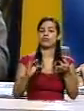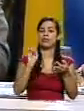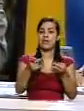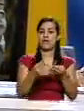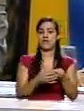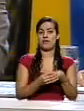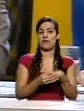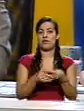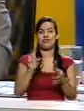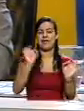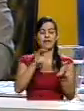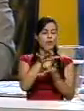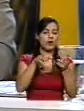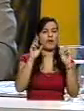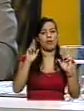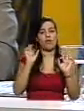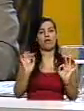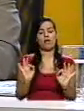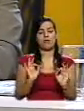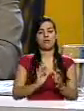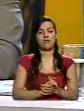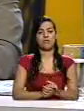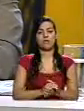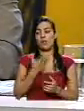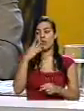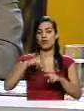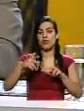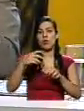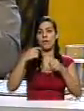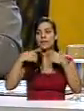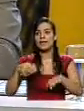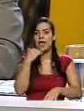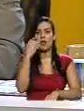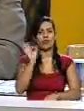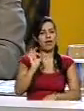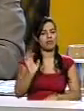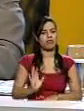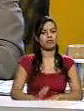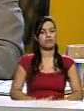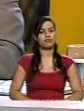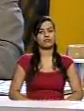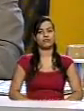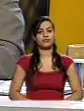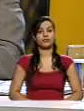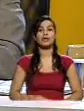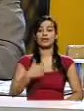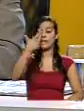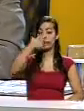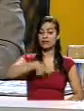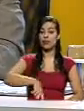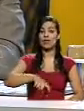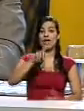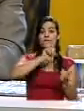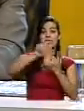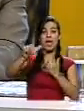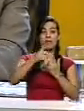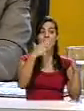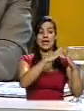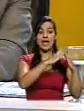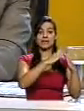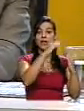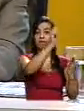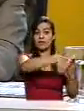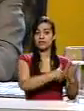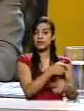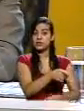reglamentarios para que no se produzca que los niños se pierden, etcétera. Pero también los que viajan y dejan la casa sola también tomar